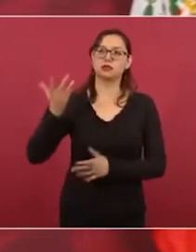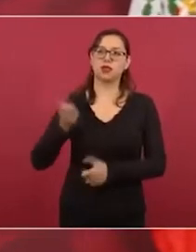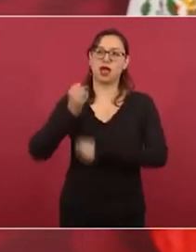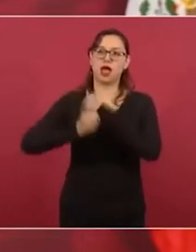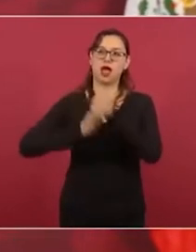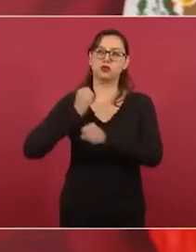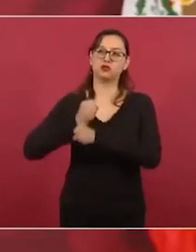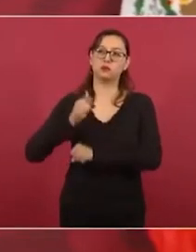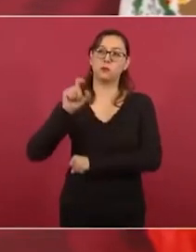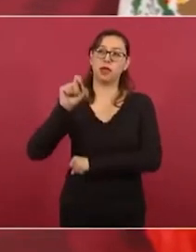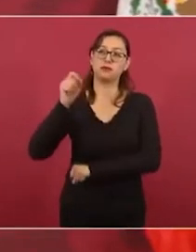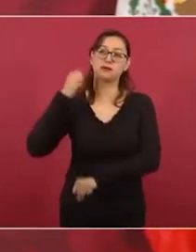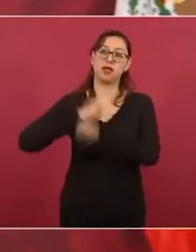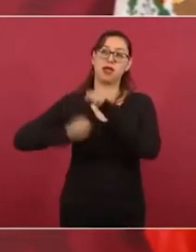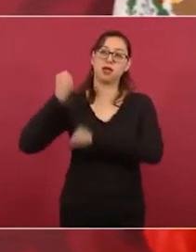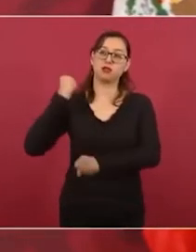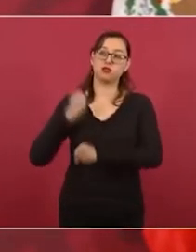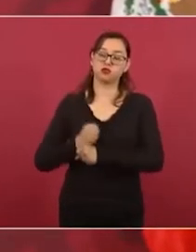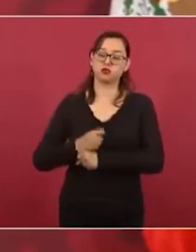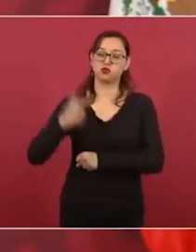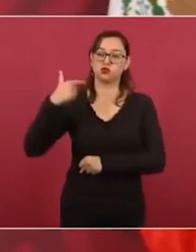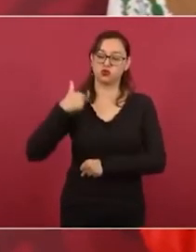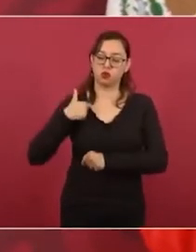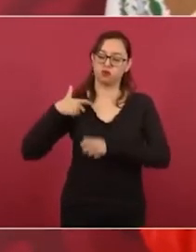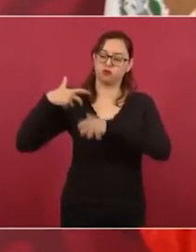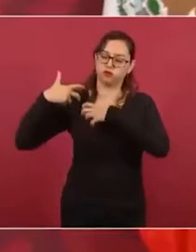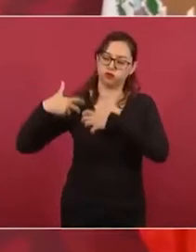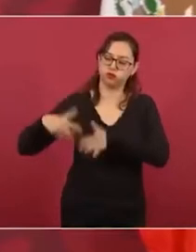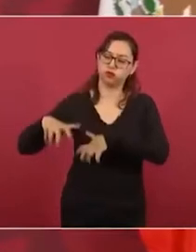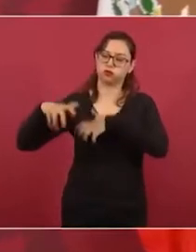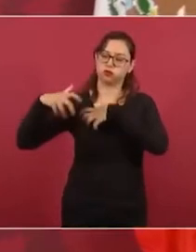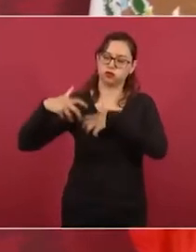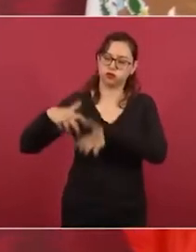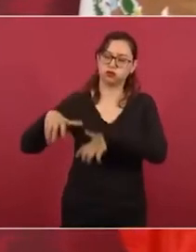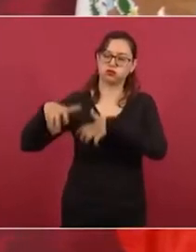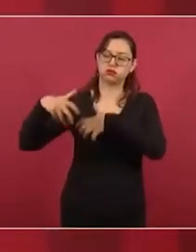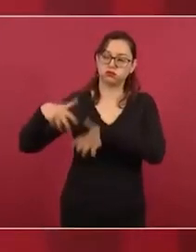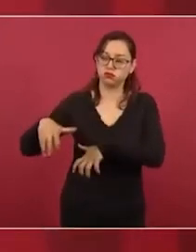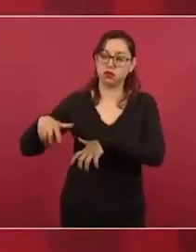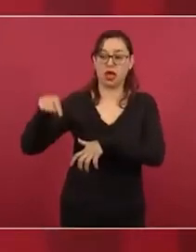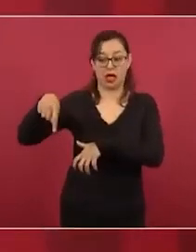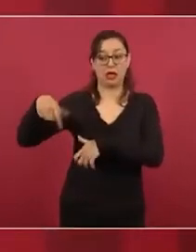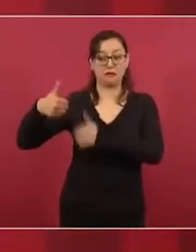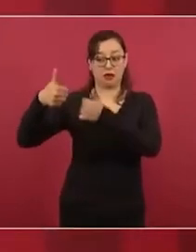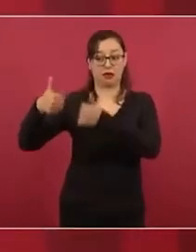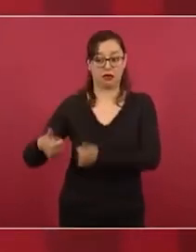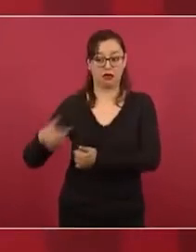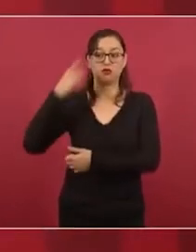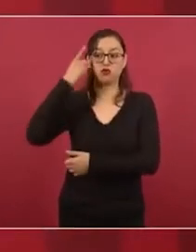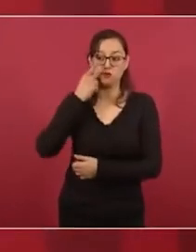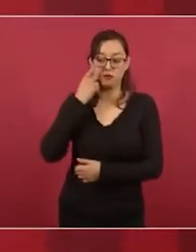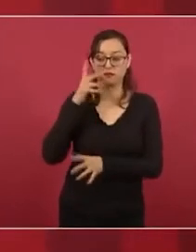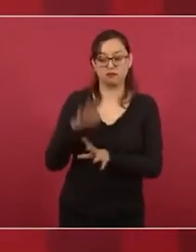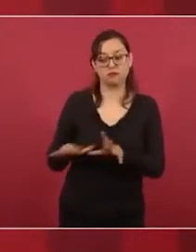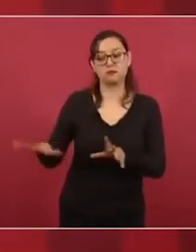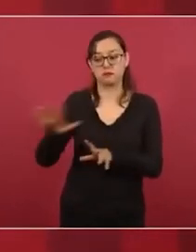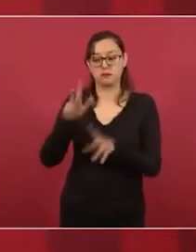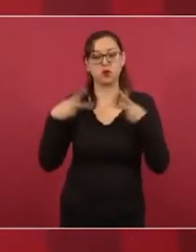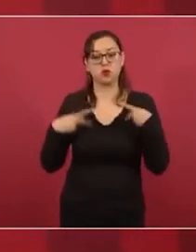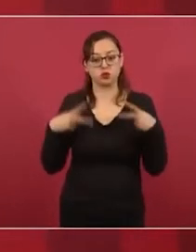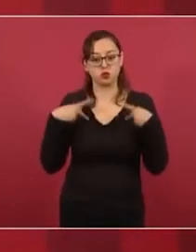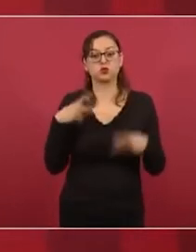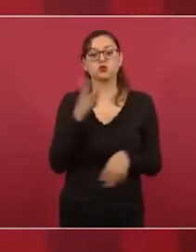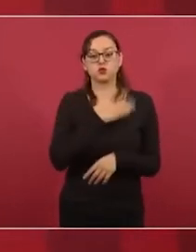hace más de 20 años. Es una gente muy buena, pero ahí desgraciadamente en los